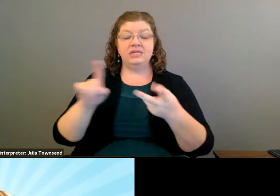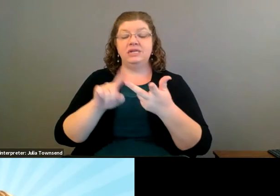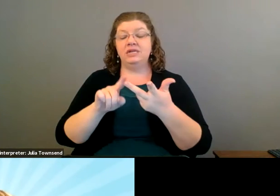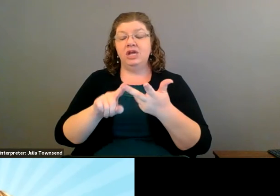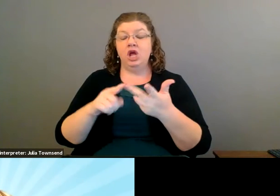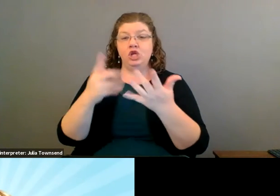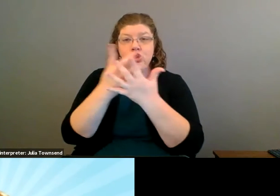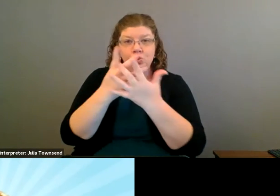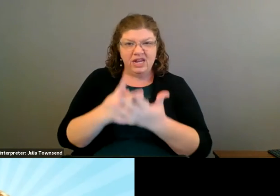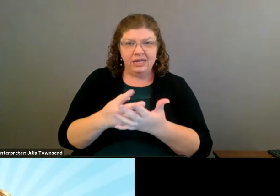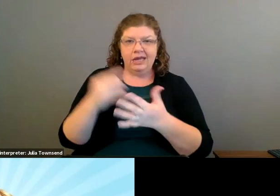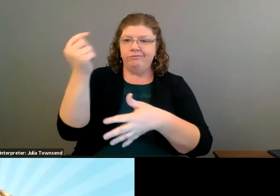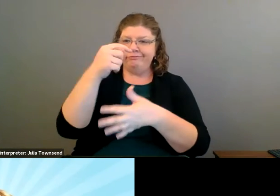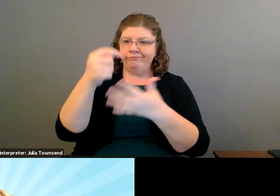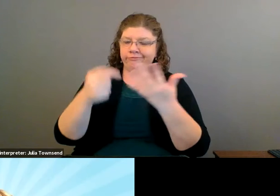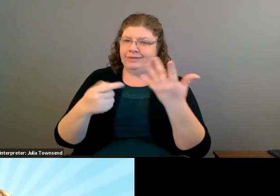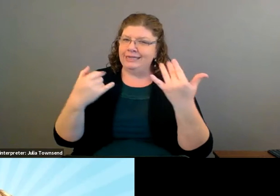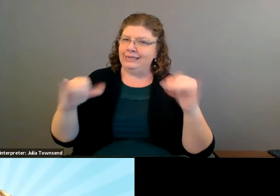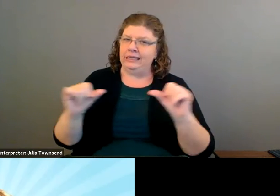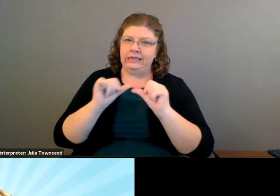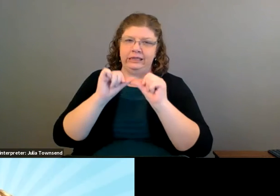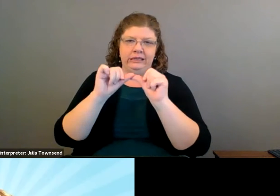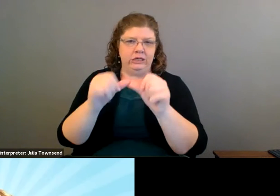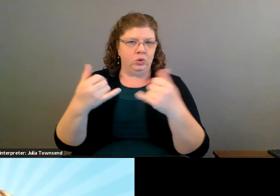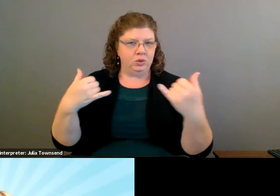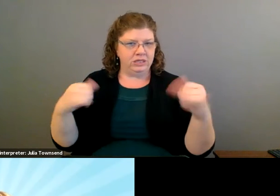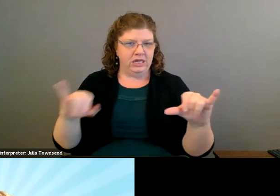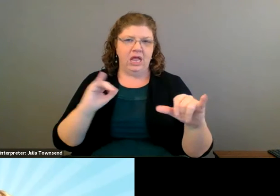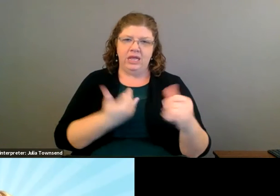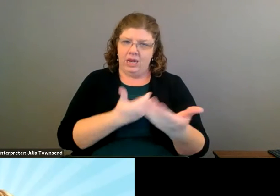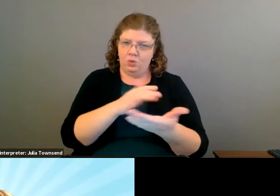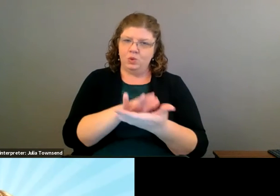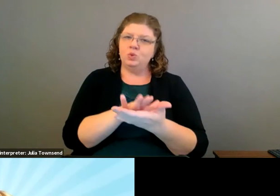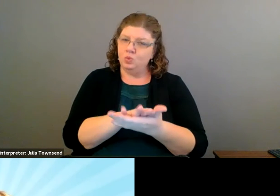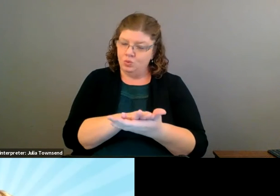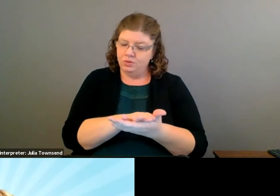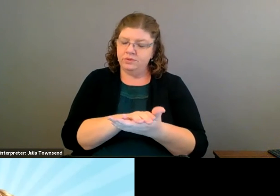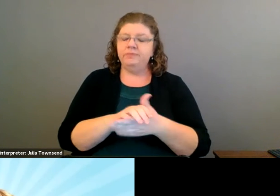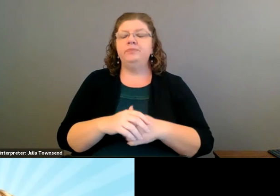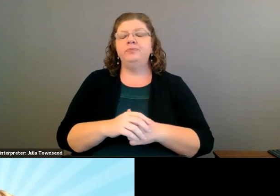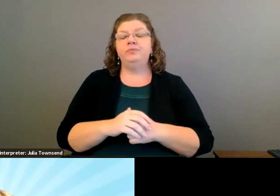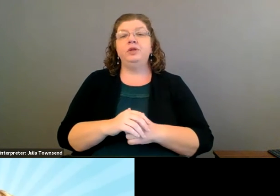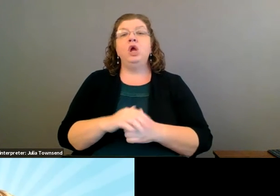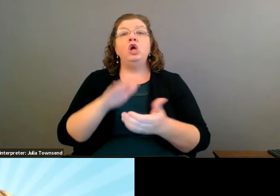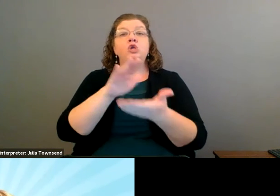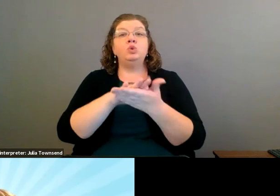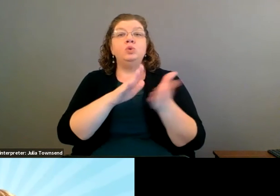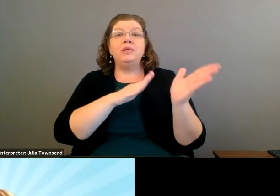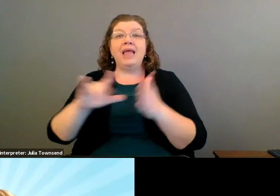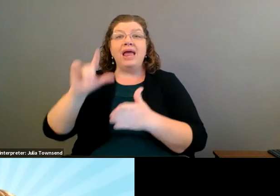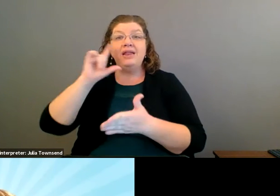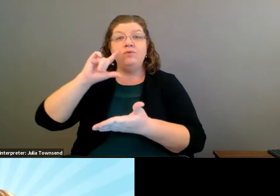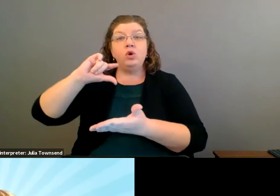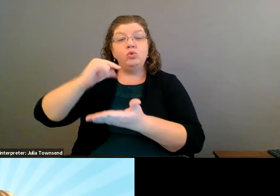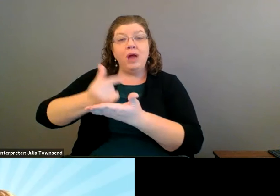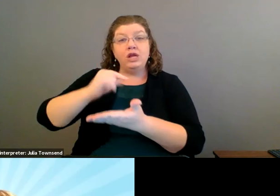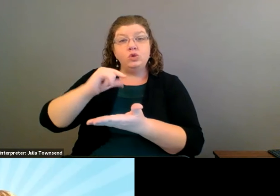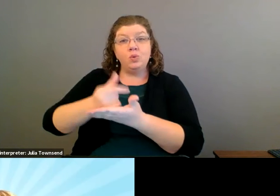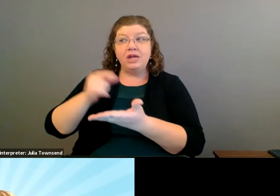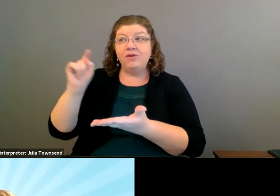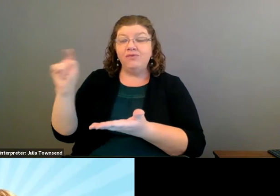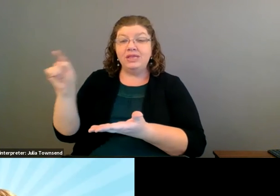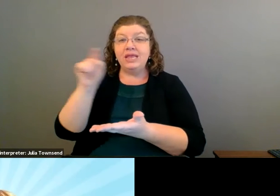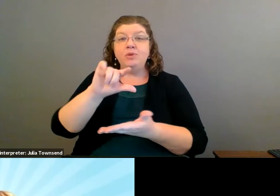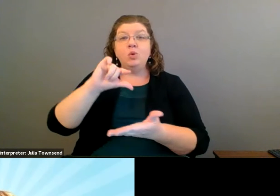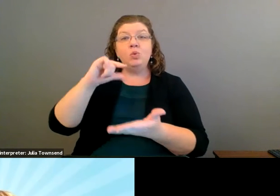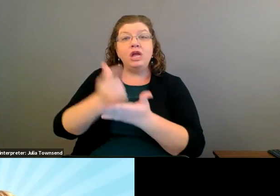monitoreo. Todas estas cosas van a continuar para nosotros en nuestras escuelas. Y nuestras escuelas están planeando tener graduaciones, y para poder tener ceremonias